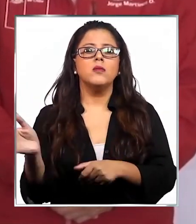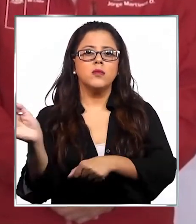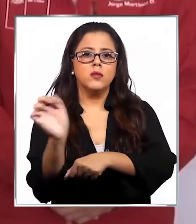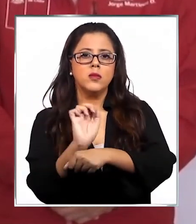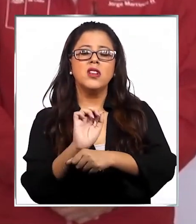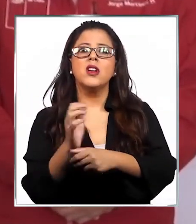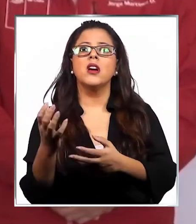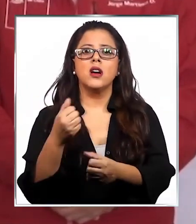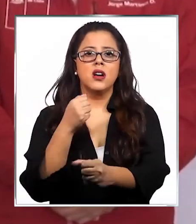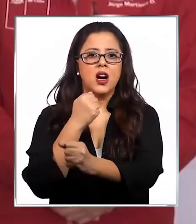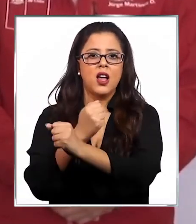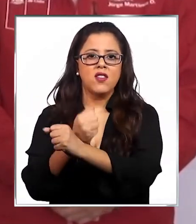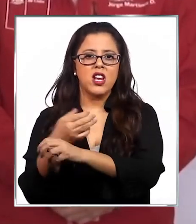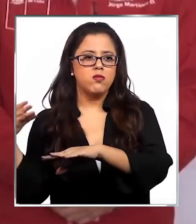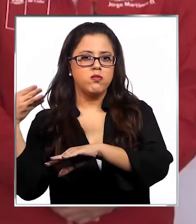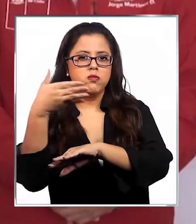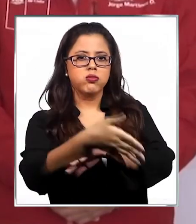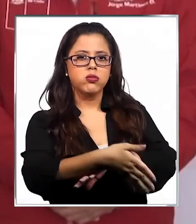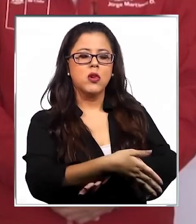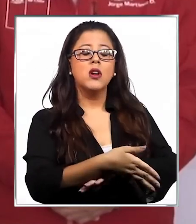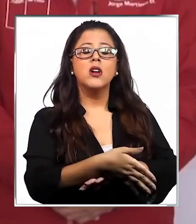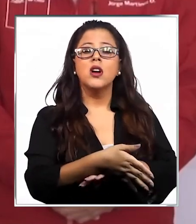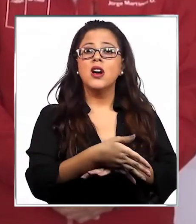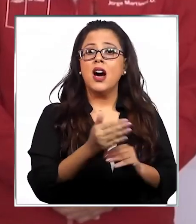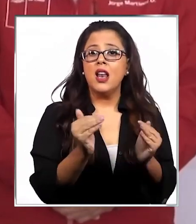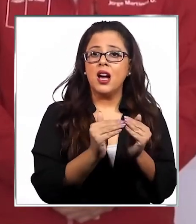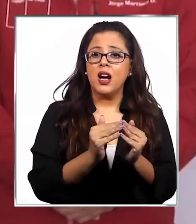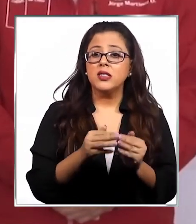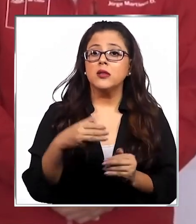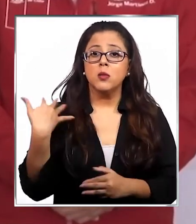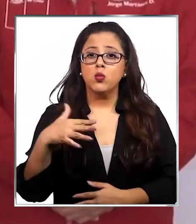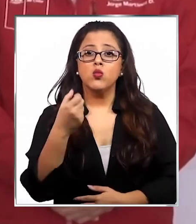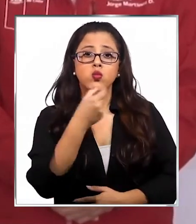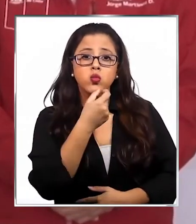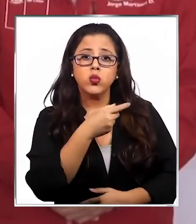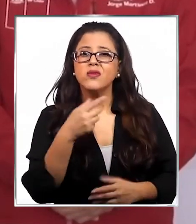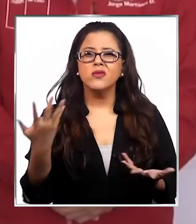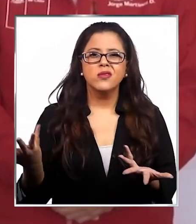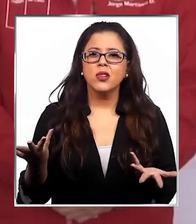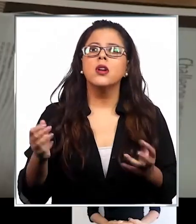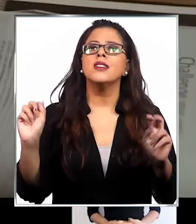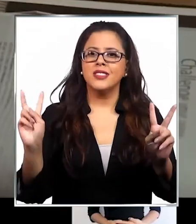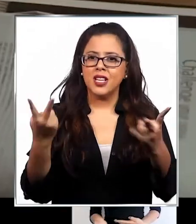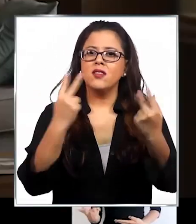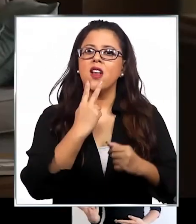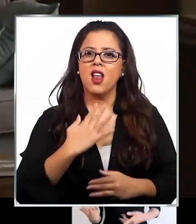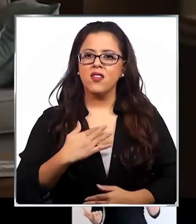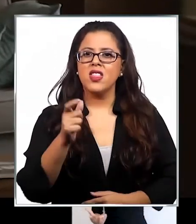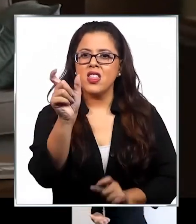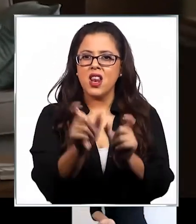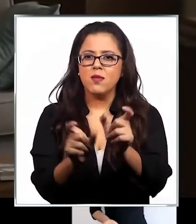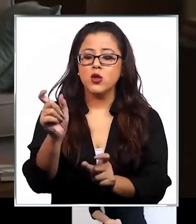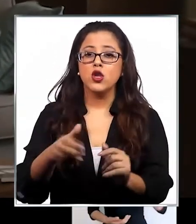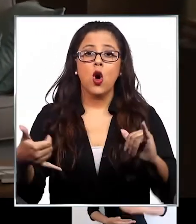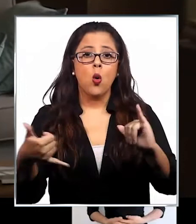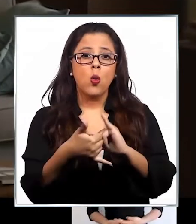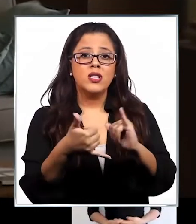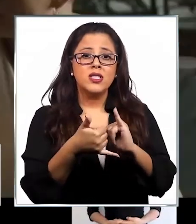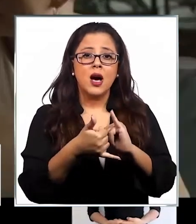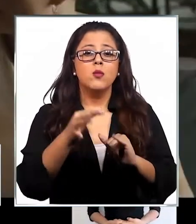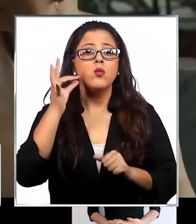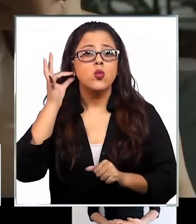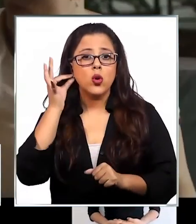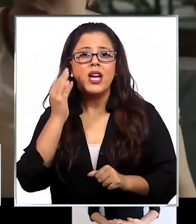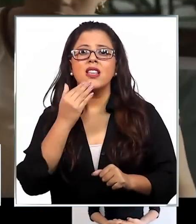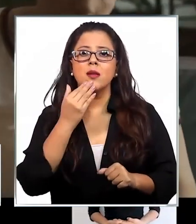su domicilio. Es importante la denuncia. ¿Por qué? Porque puede salvar la vida de una persona. El WhatsApp Mujer